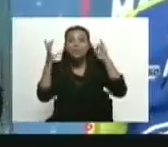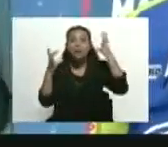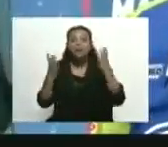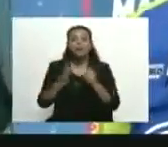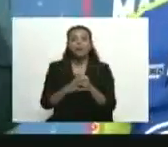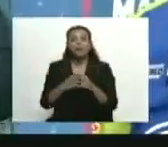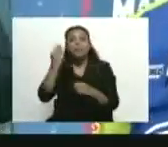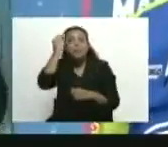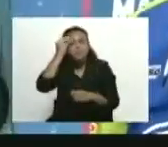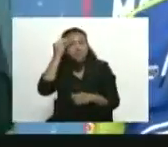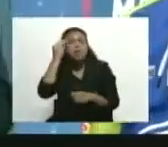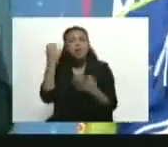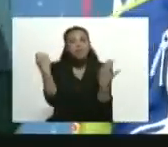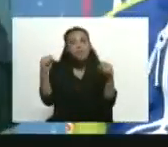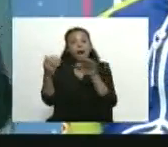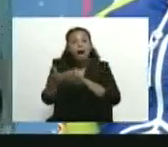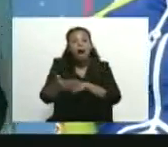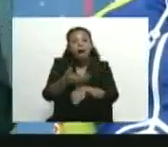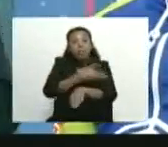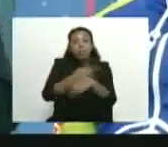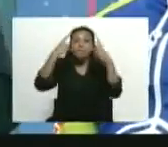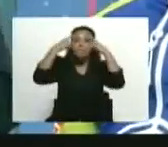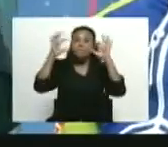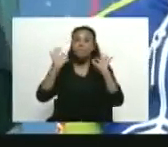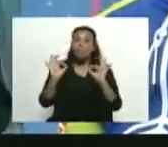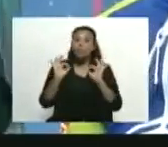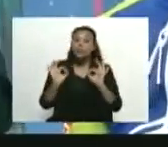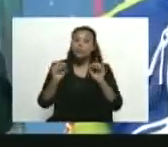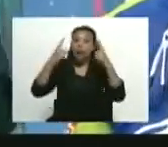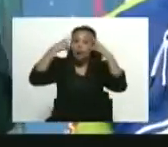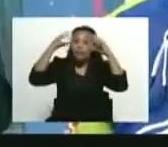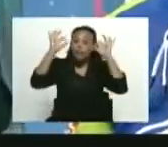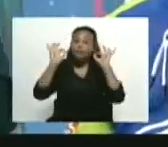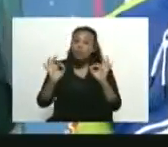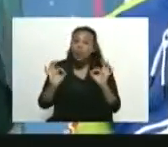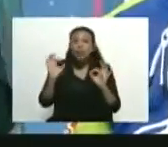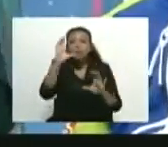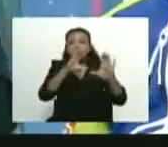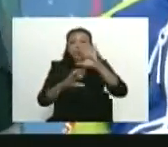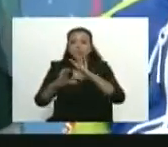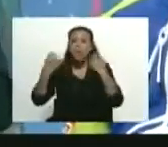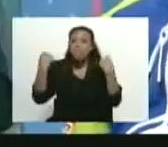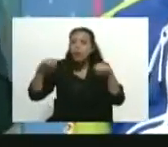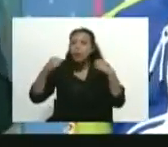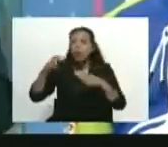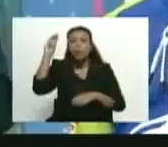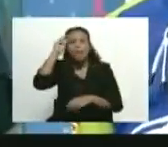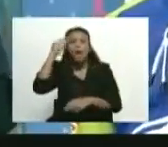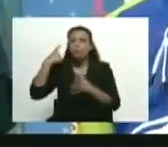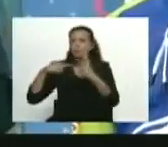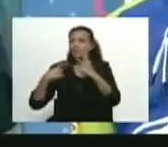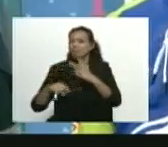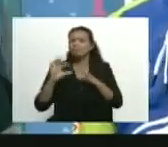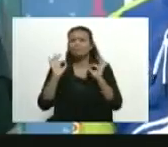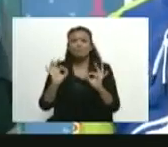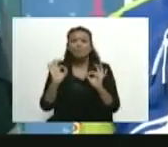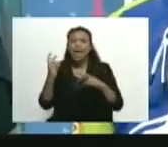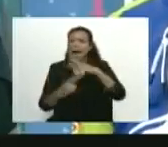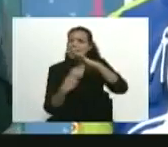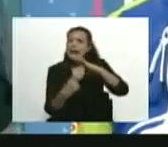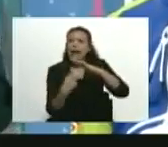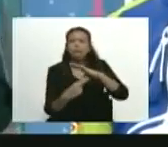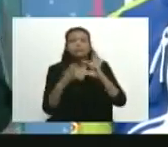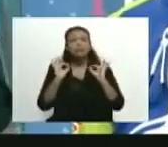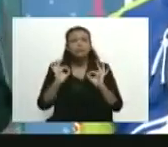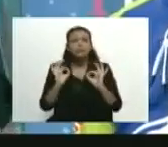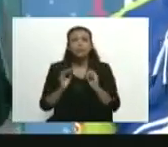se han pensado, se han preparado con especialistas, con gente científica en toda la actividad de recreación